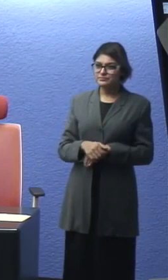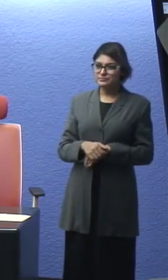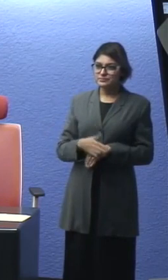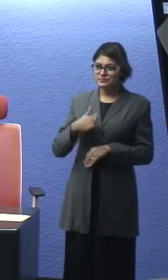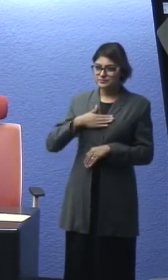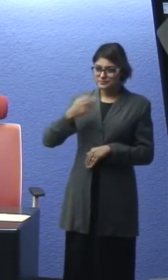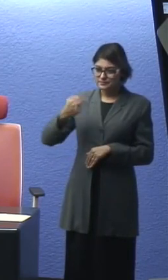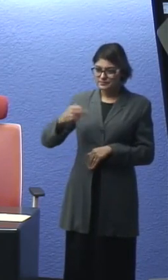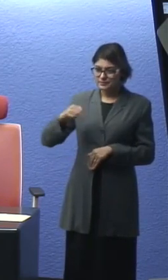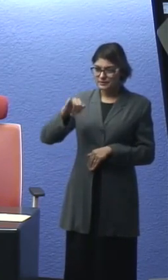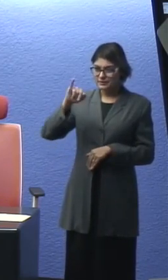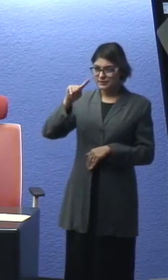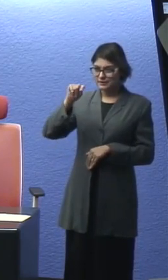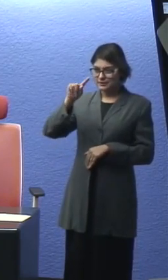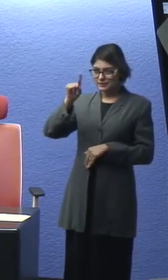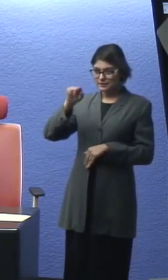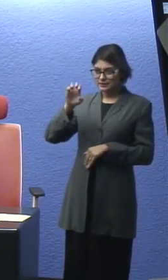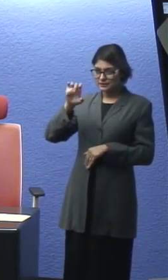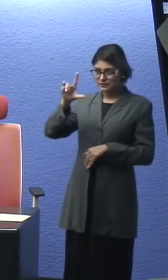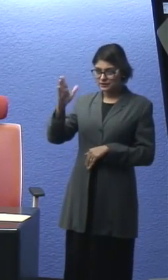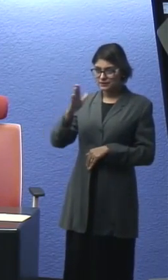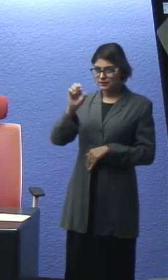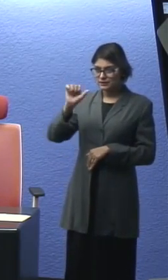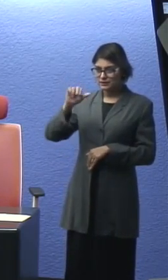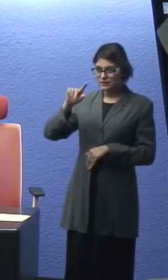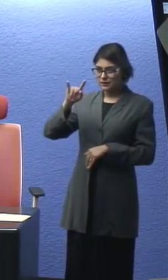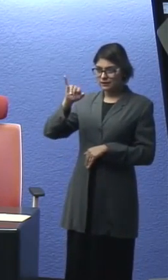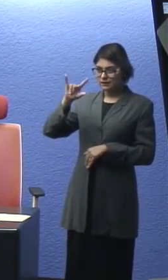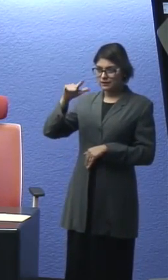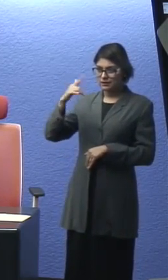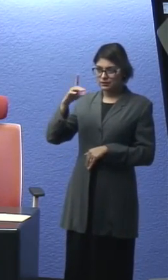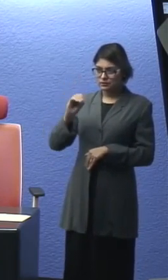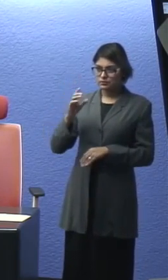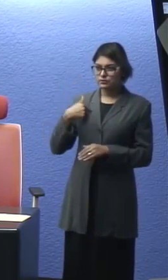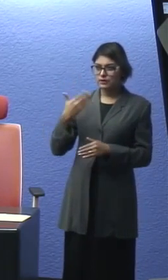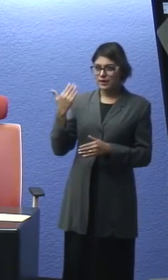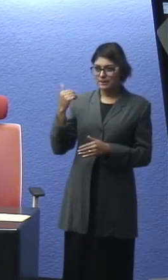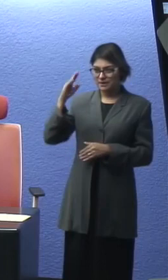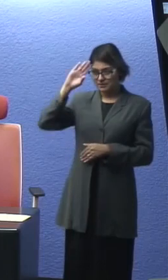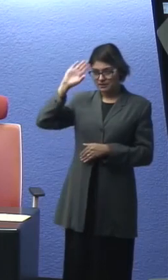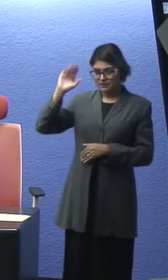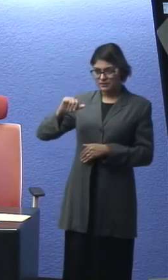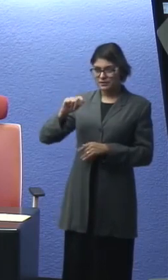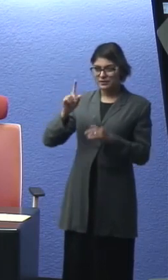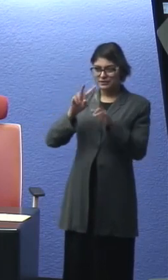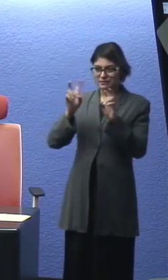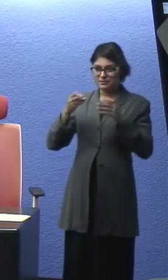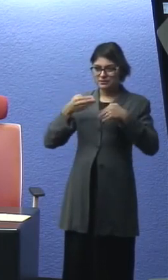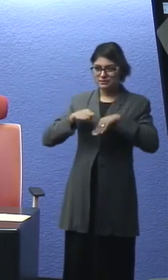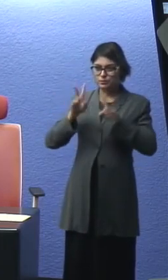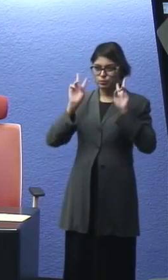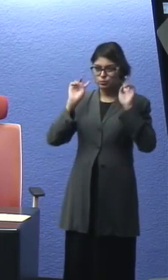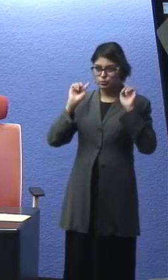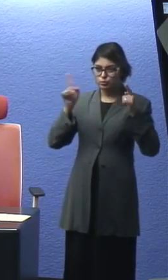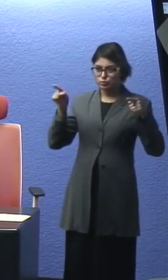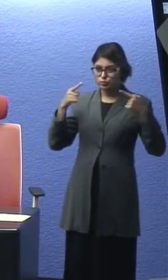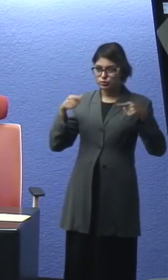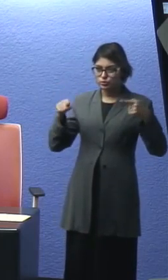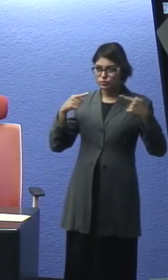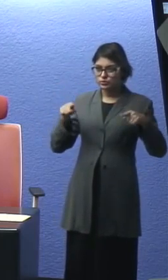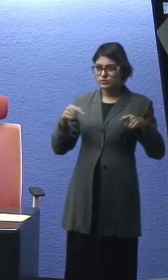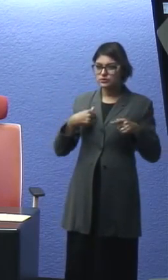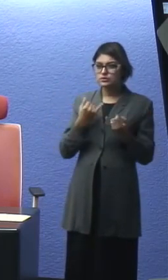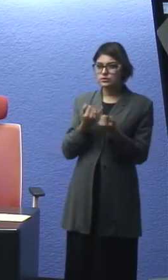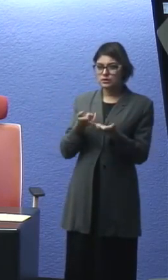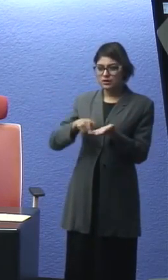Mi nombre es Itzel Santiago, acabo de egresar de la maestría en música, en educación musical, y también presento una